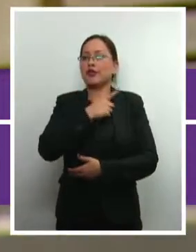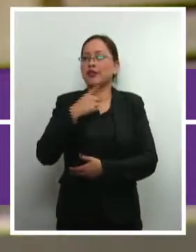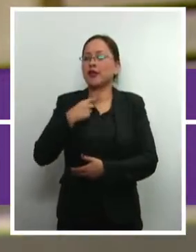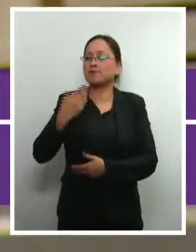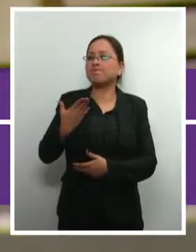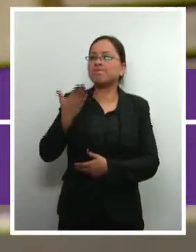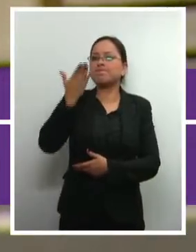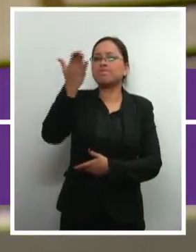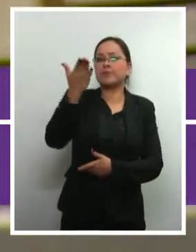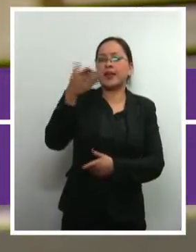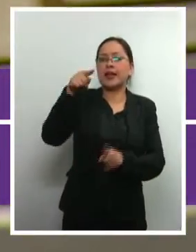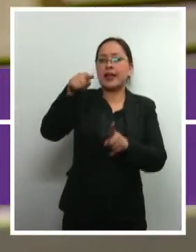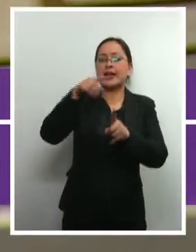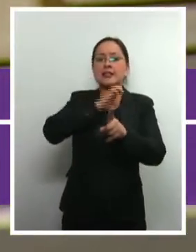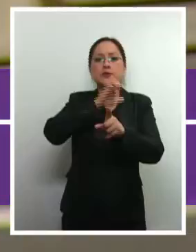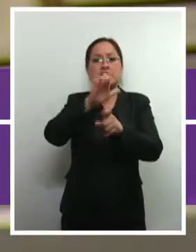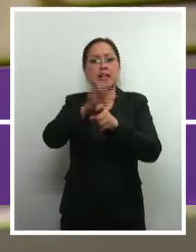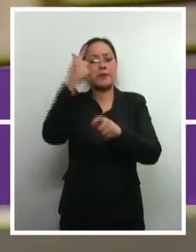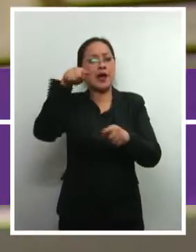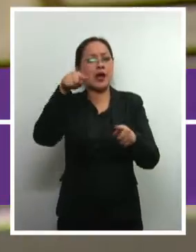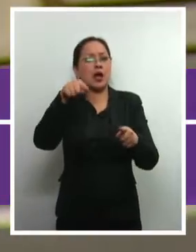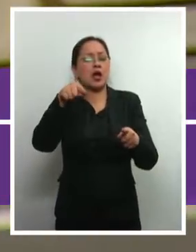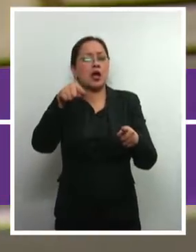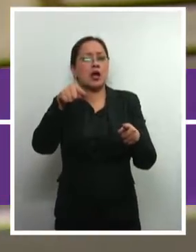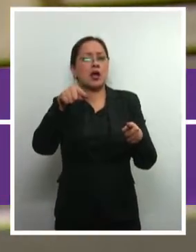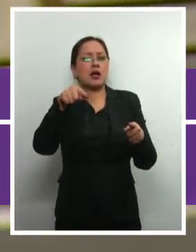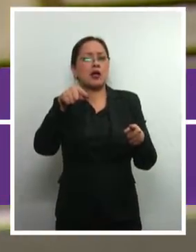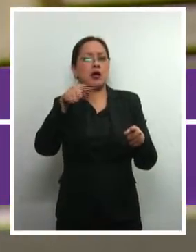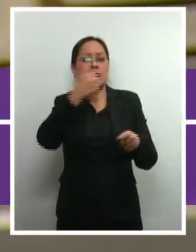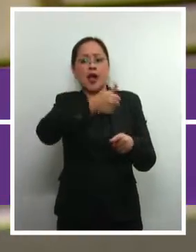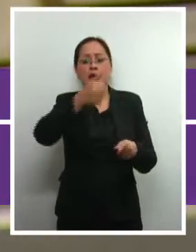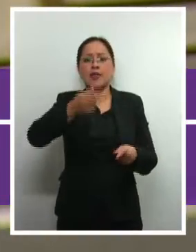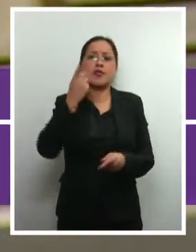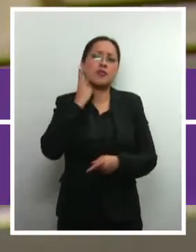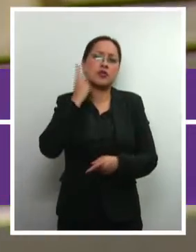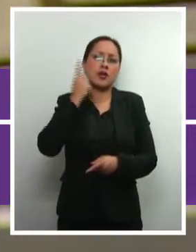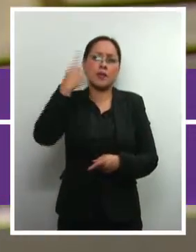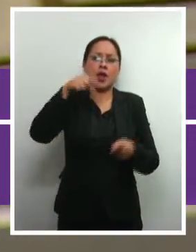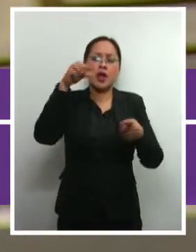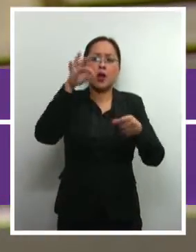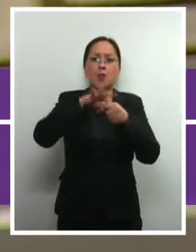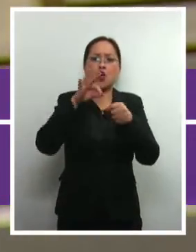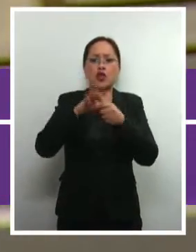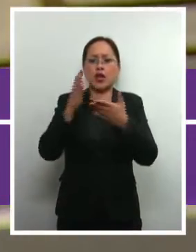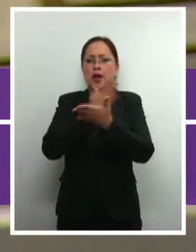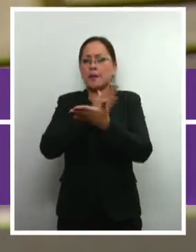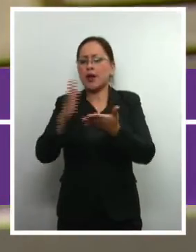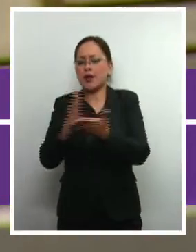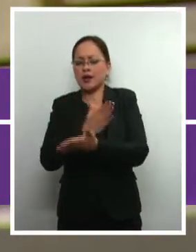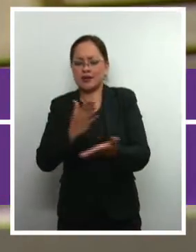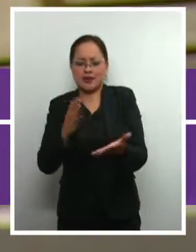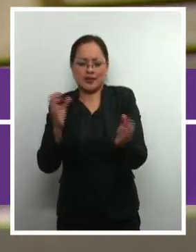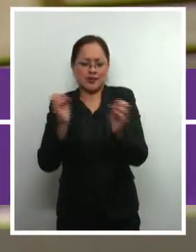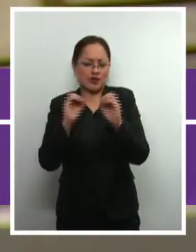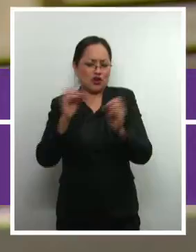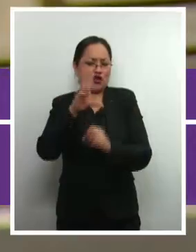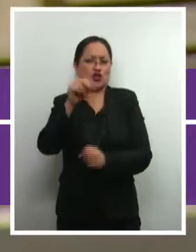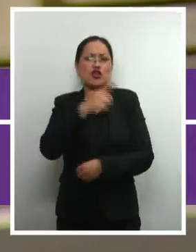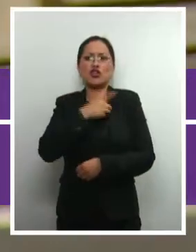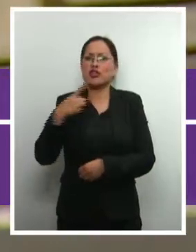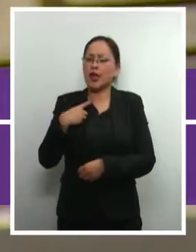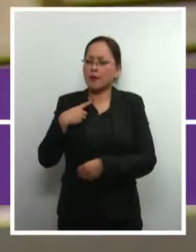peticiones específicas de cada uno de los diputados para que se votaran por separado. Usted